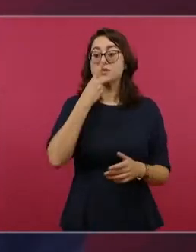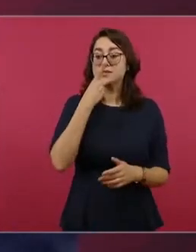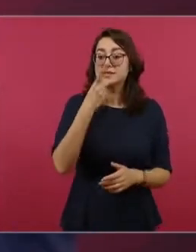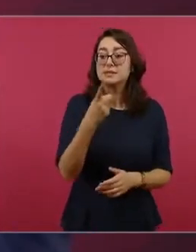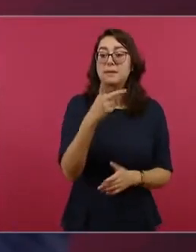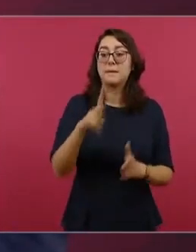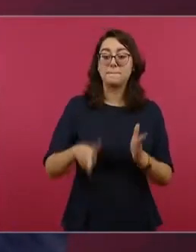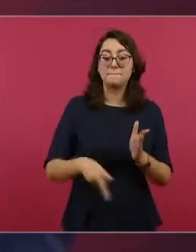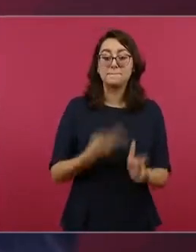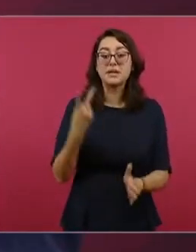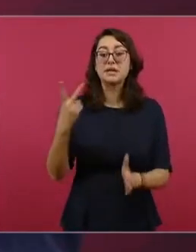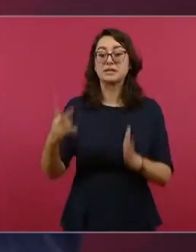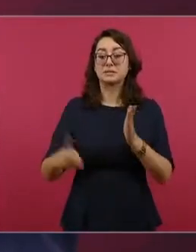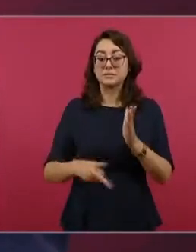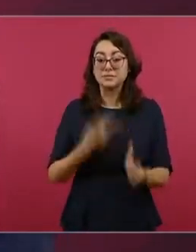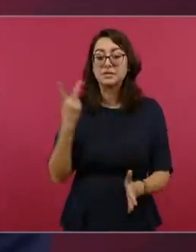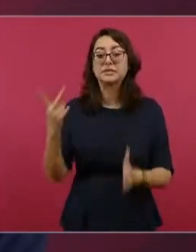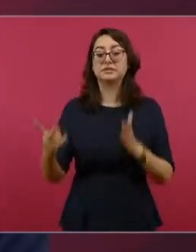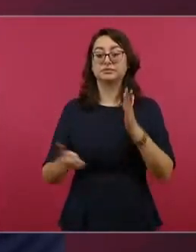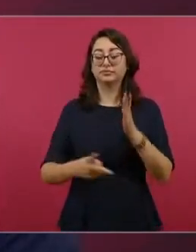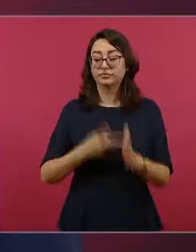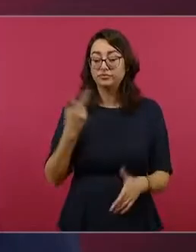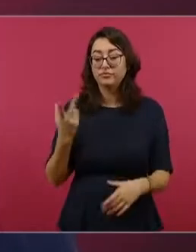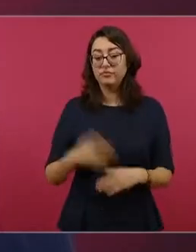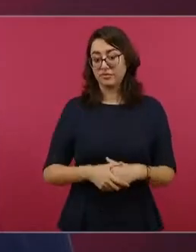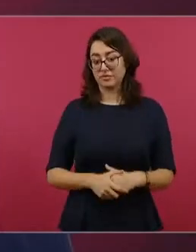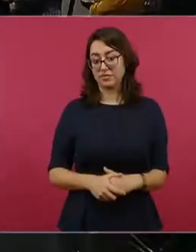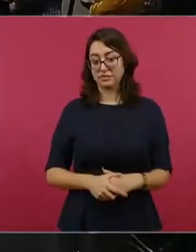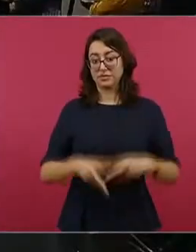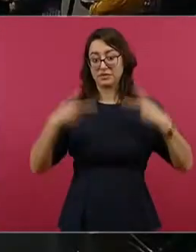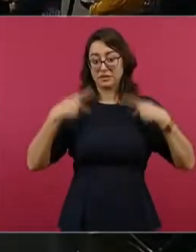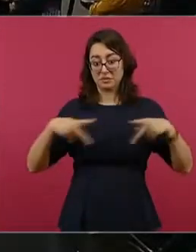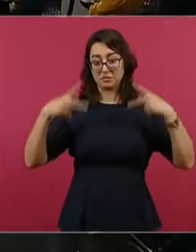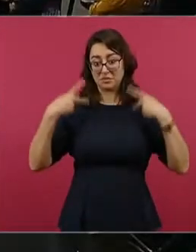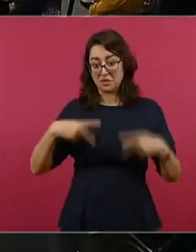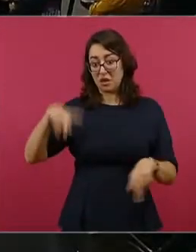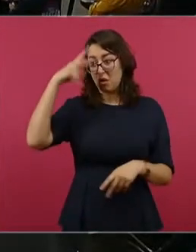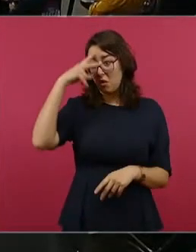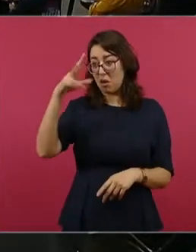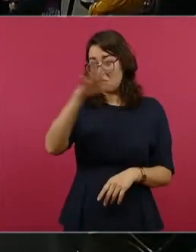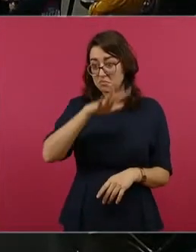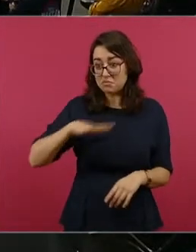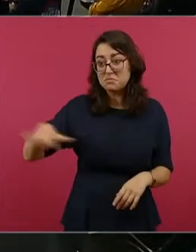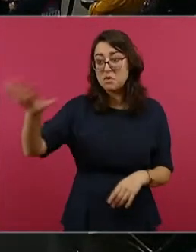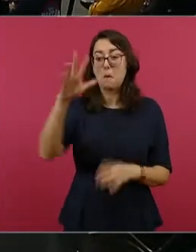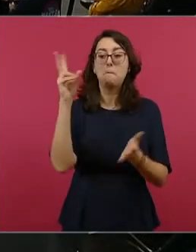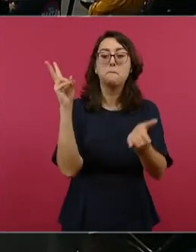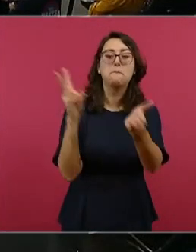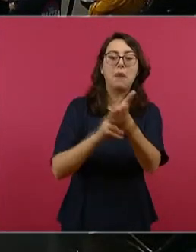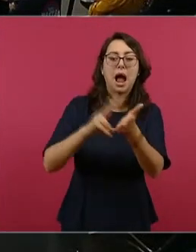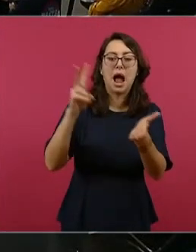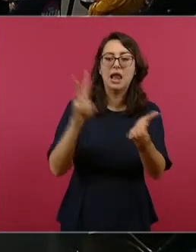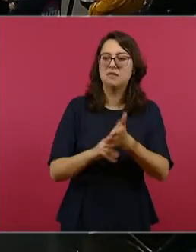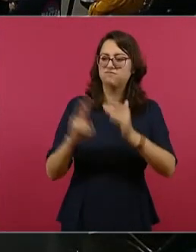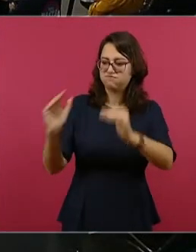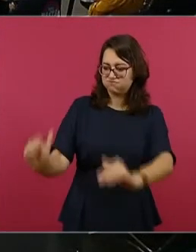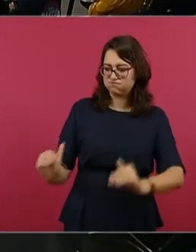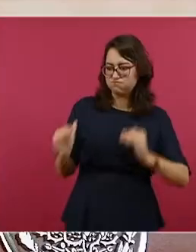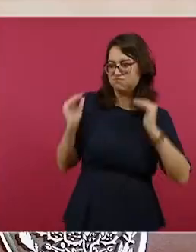porque durante siglos se ignoró al pueblo.